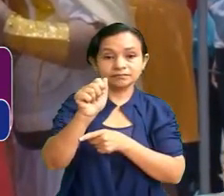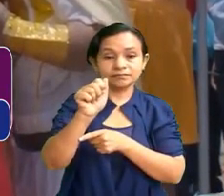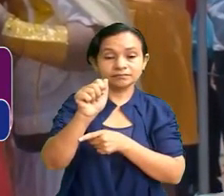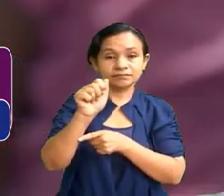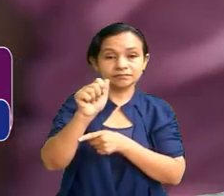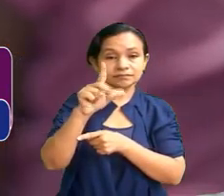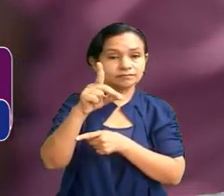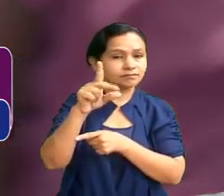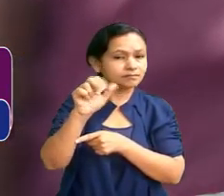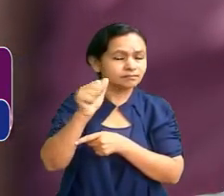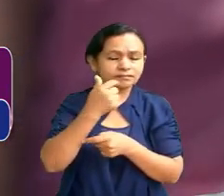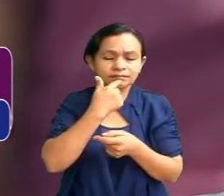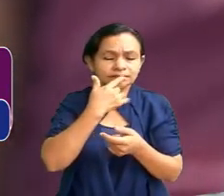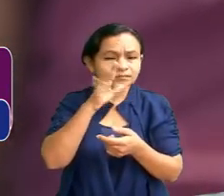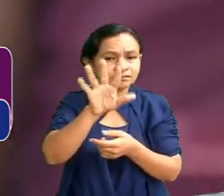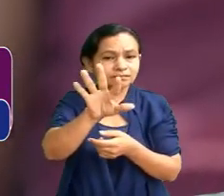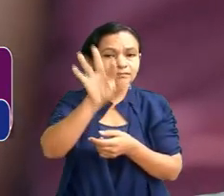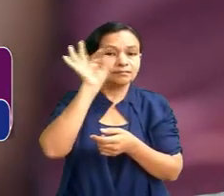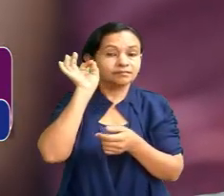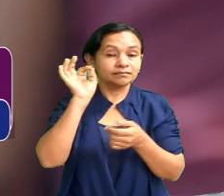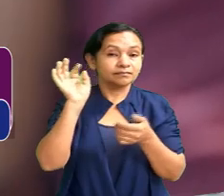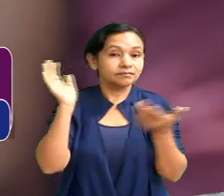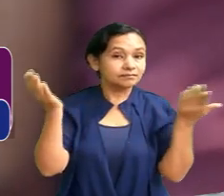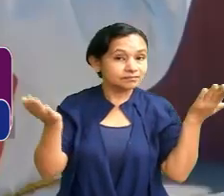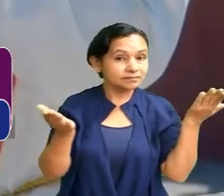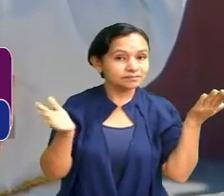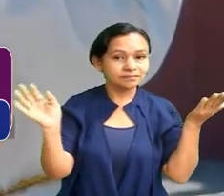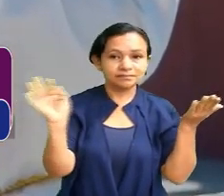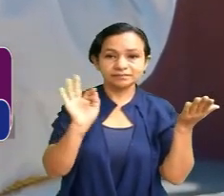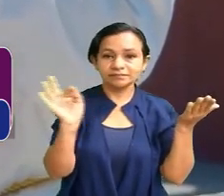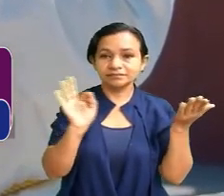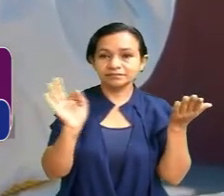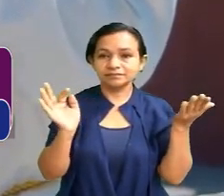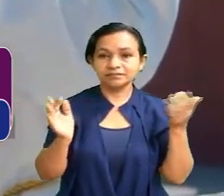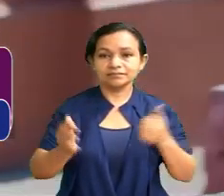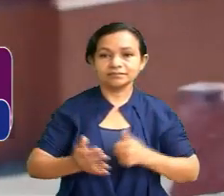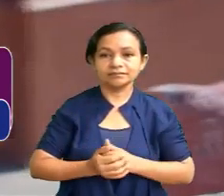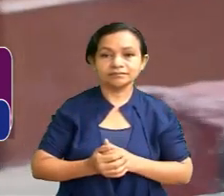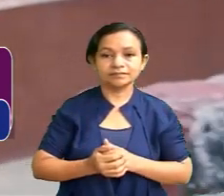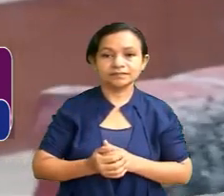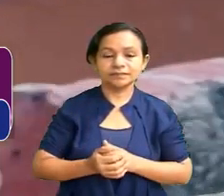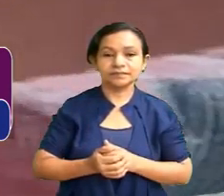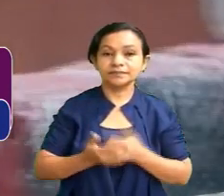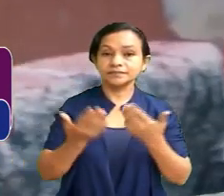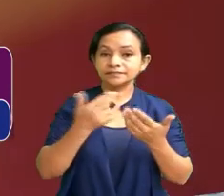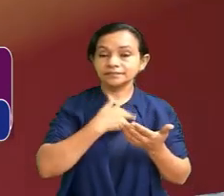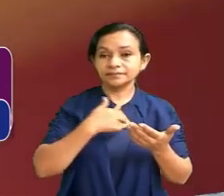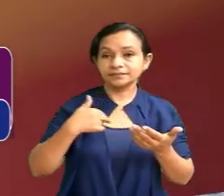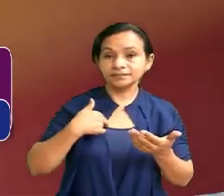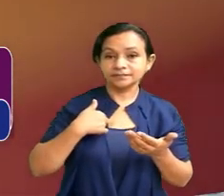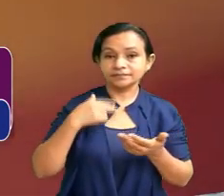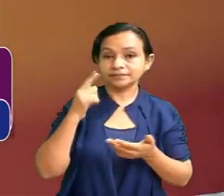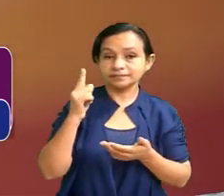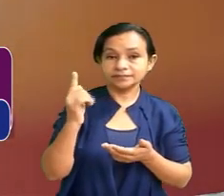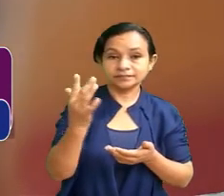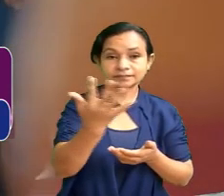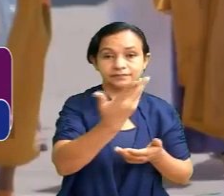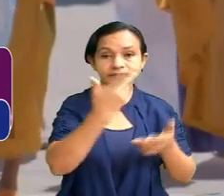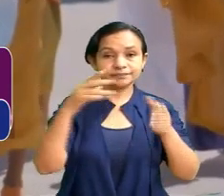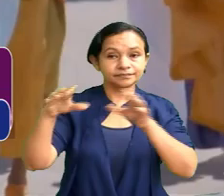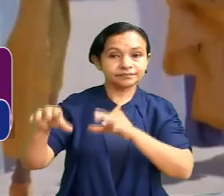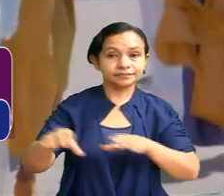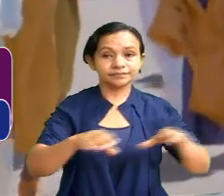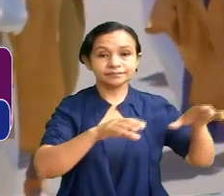pues yo creo que de alguna manera en la en la en la realización de todas las actividades